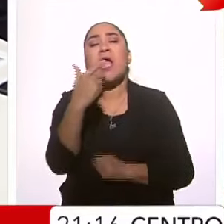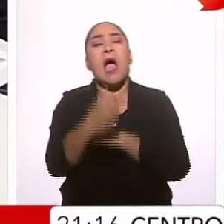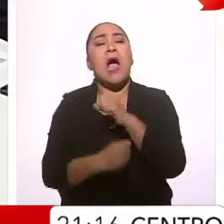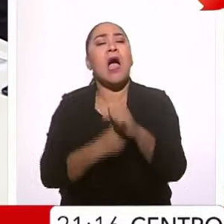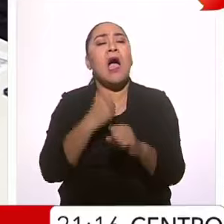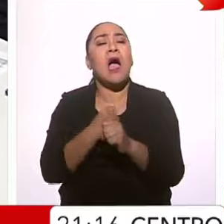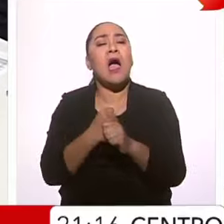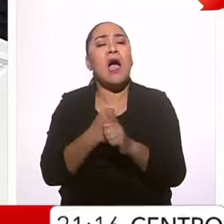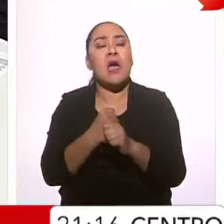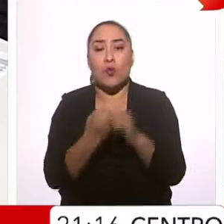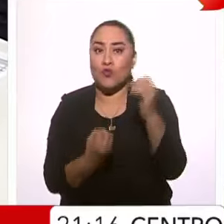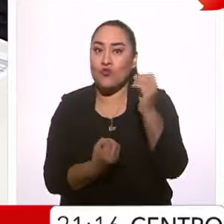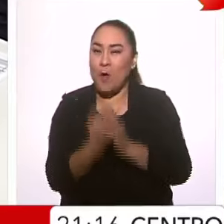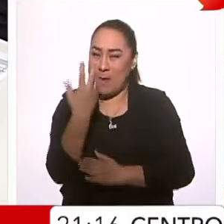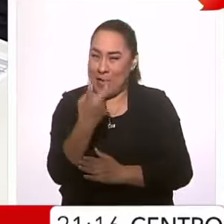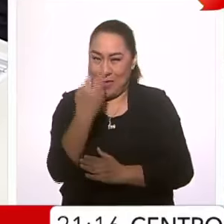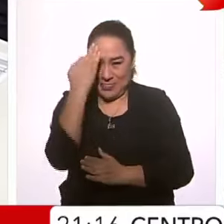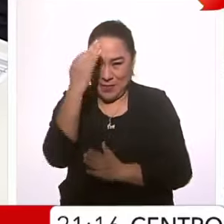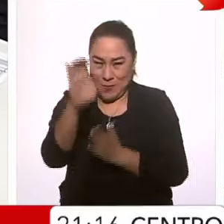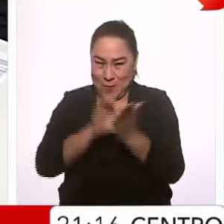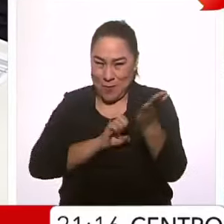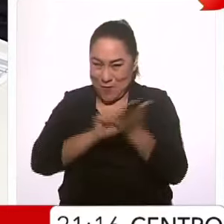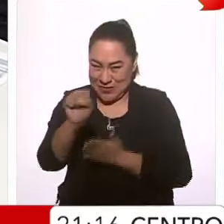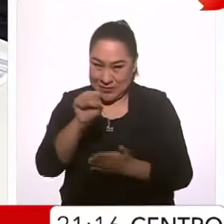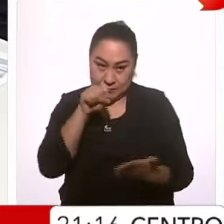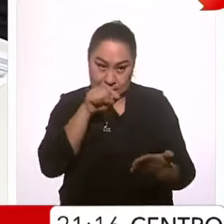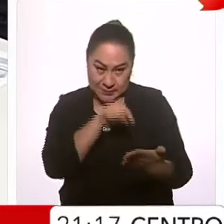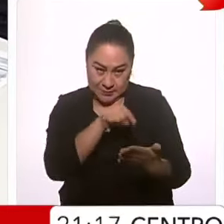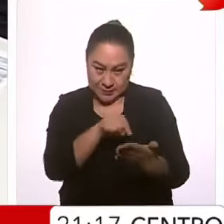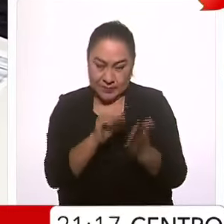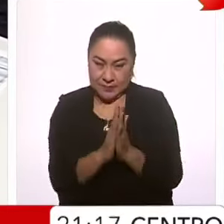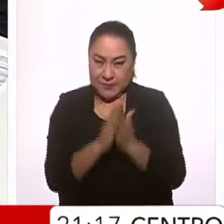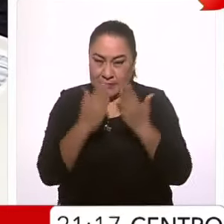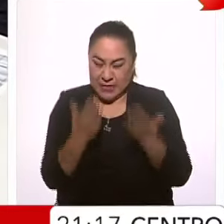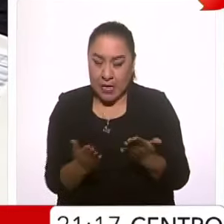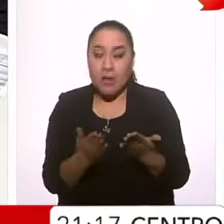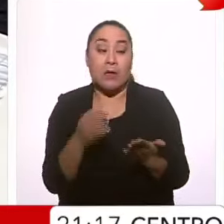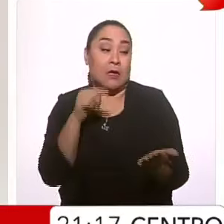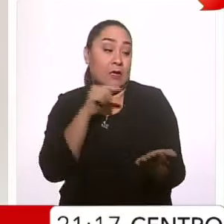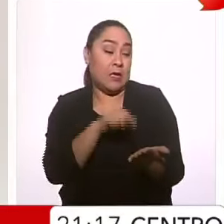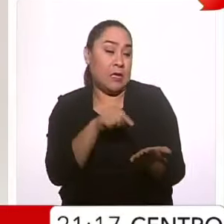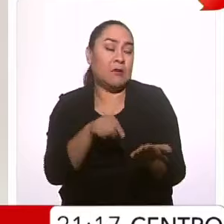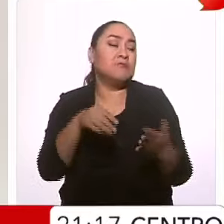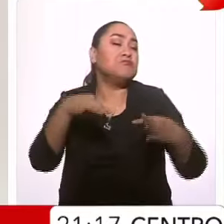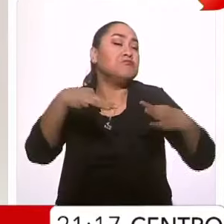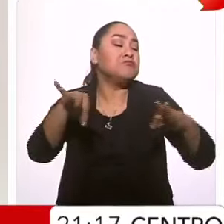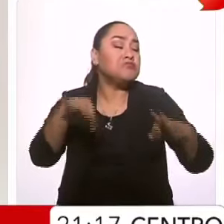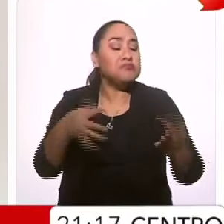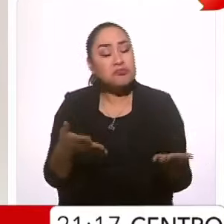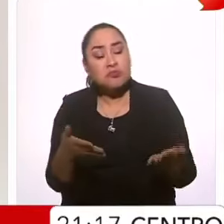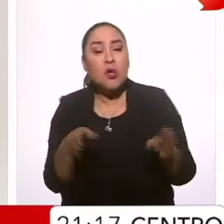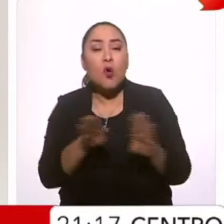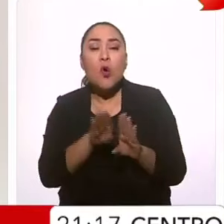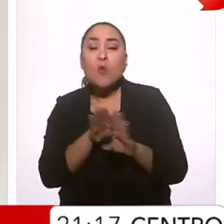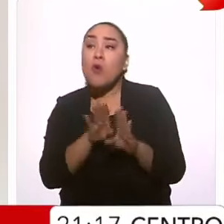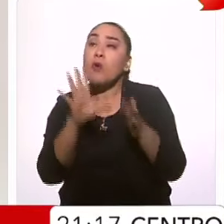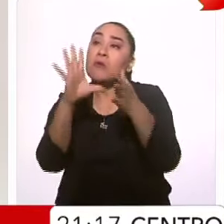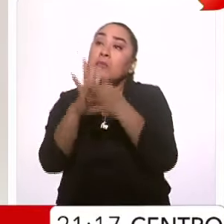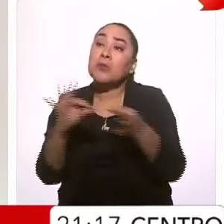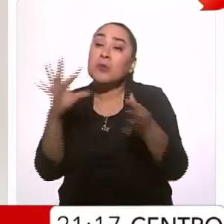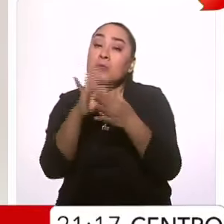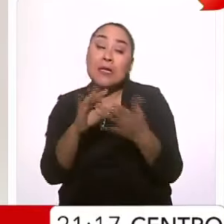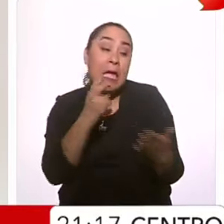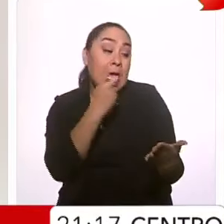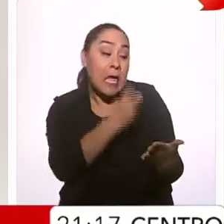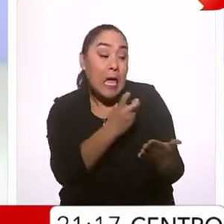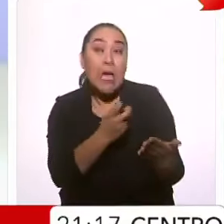nuestra Constitución, pero la Constitución no es solamente un documento al que se hace referencia con